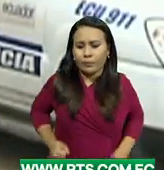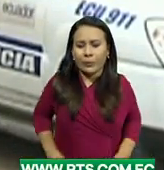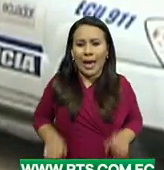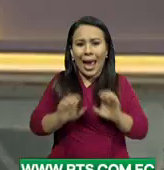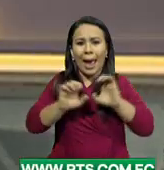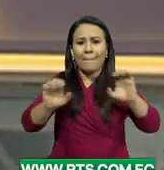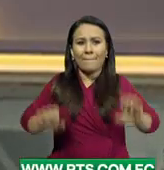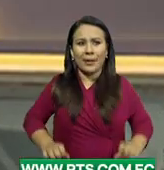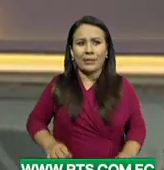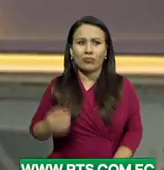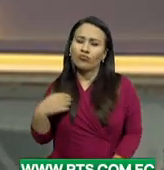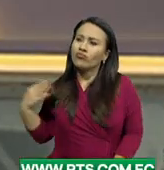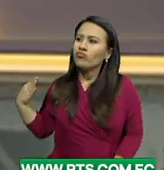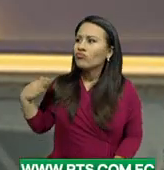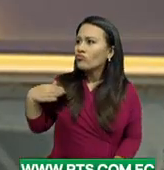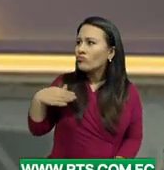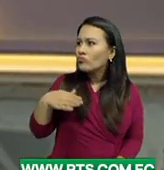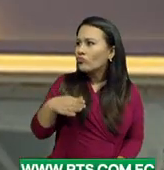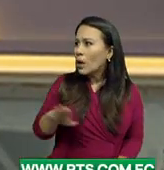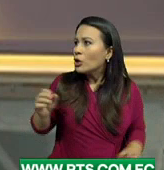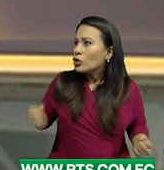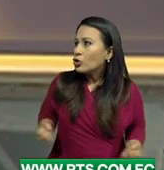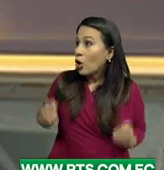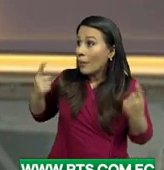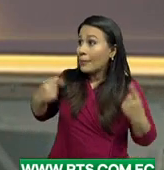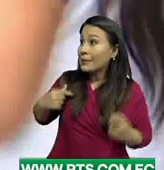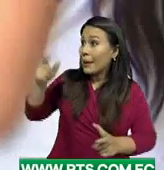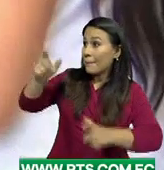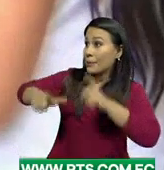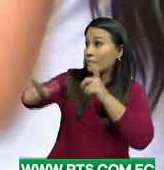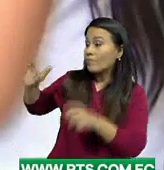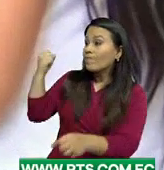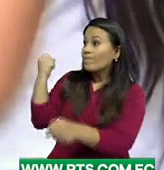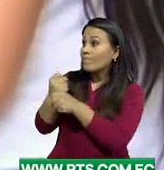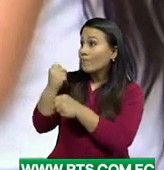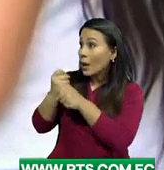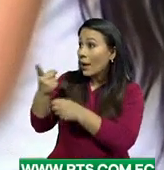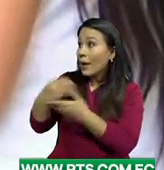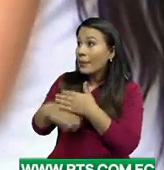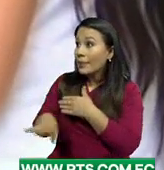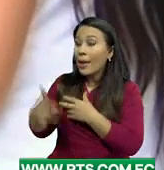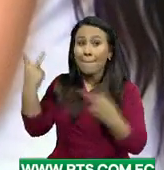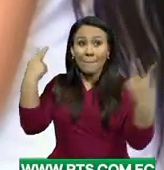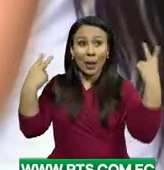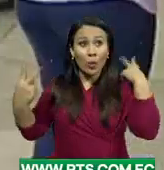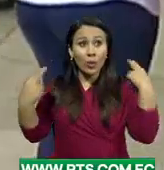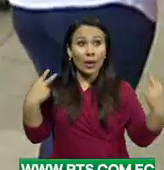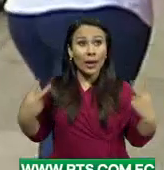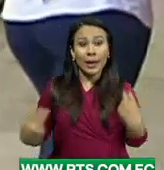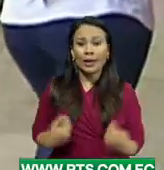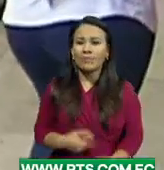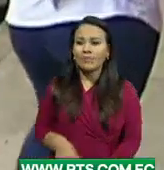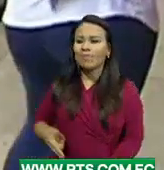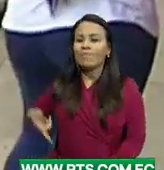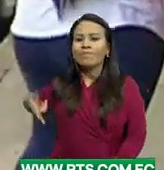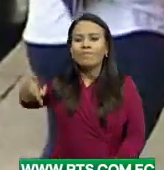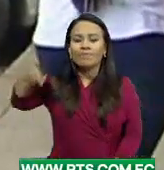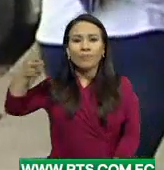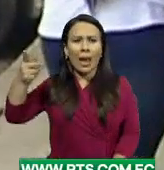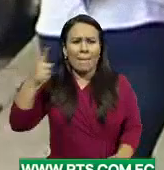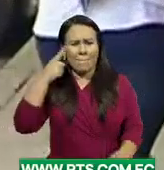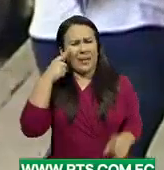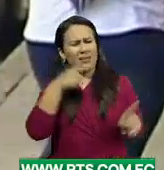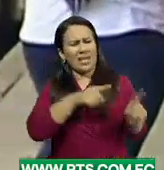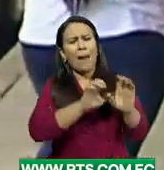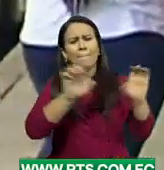empresa pública ingresaron tomando por sorpresa al personal que labora en la peluquería. El vestido como